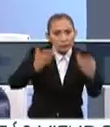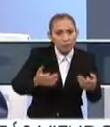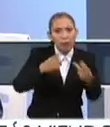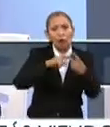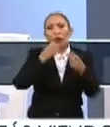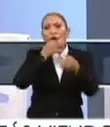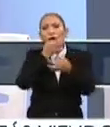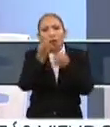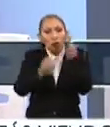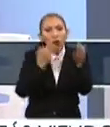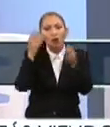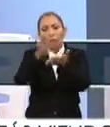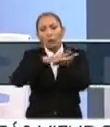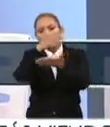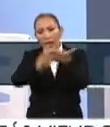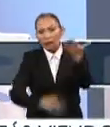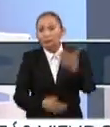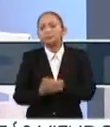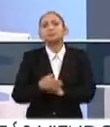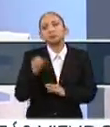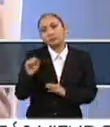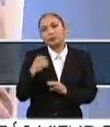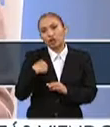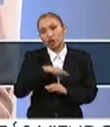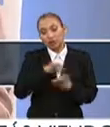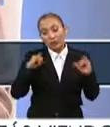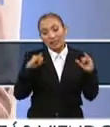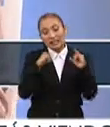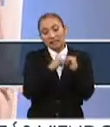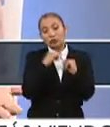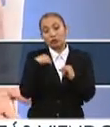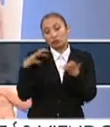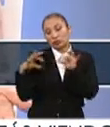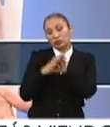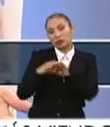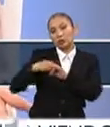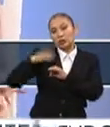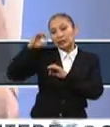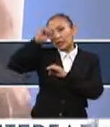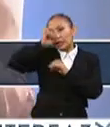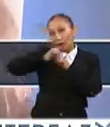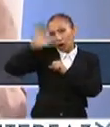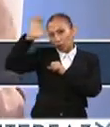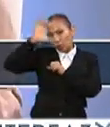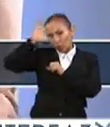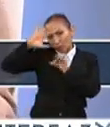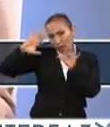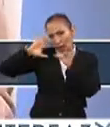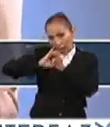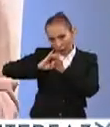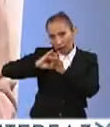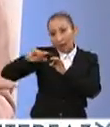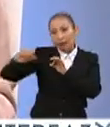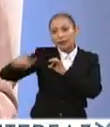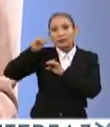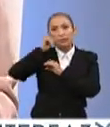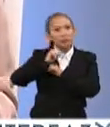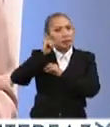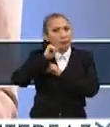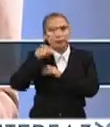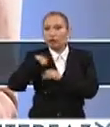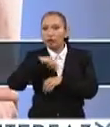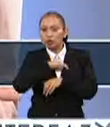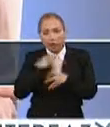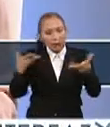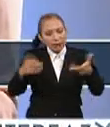testimonios, declaraciones, documentos. Así es, pues somos un instituto que depende de la Secretaría de Cultura y desde luego pues siempre estamos